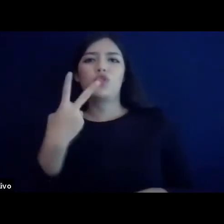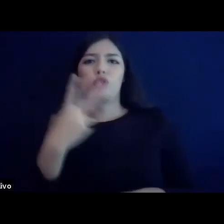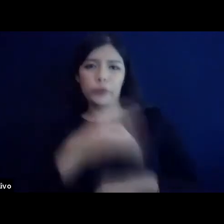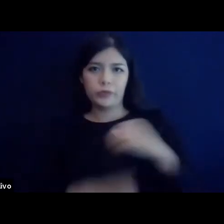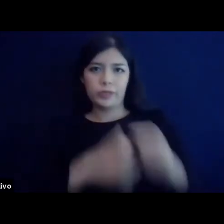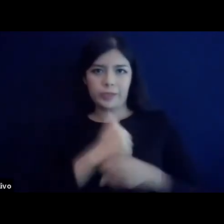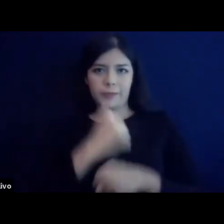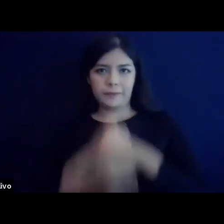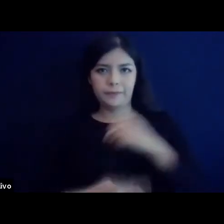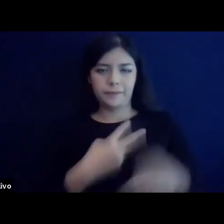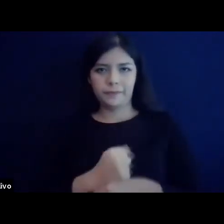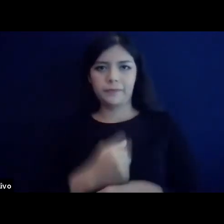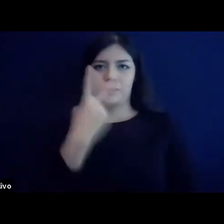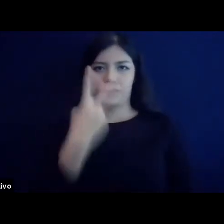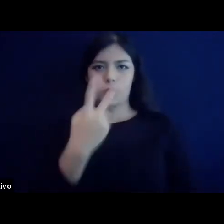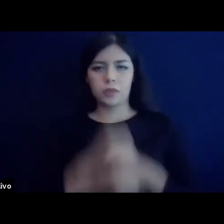manos, que también